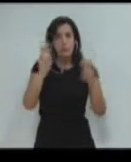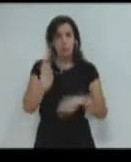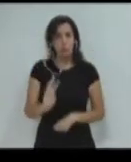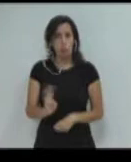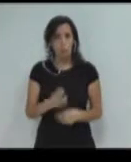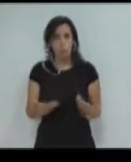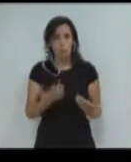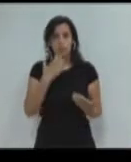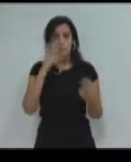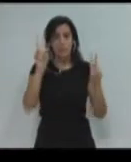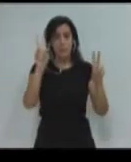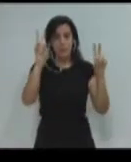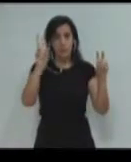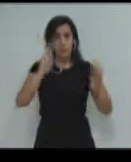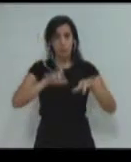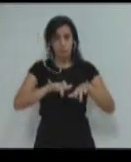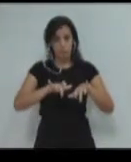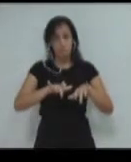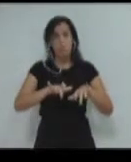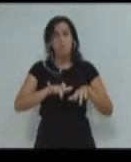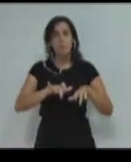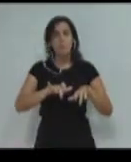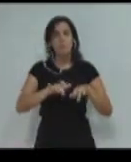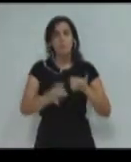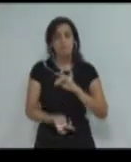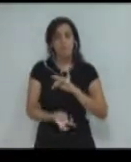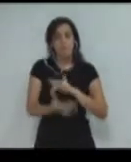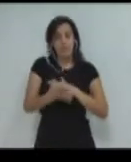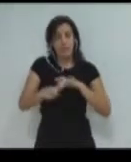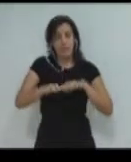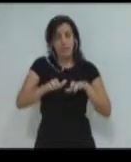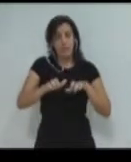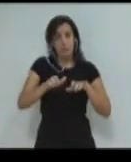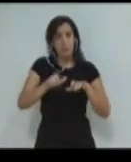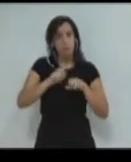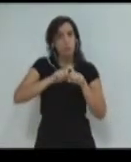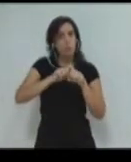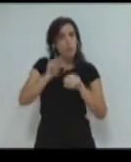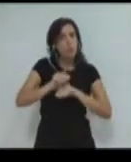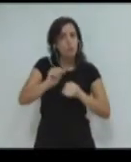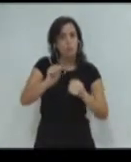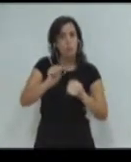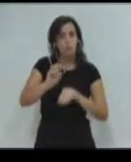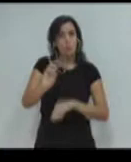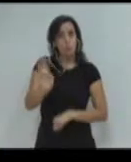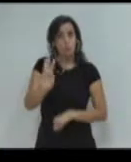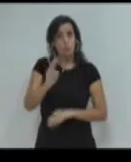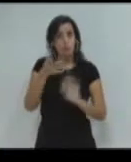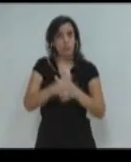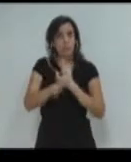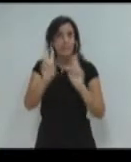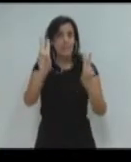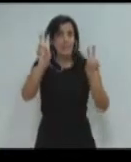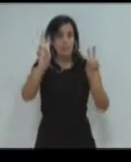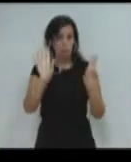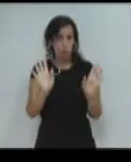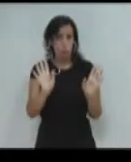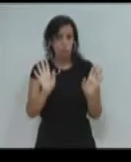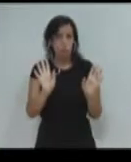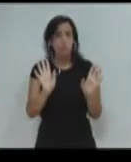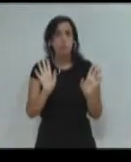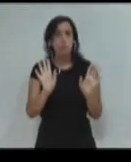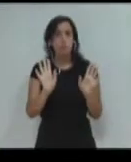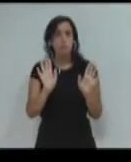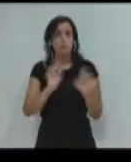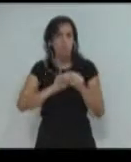Si tú escribes un título y lo generas con la propiedad propia del Word, que son títulos, creando títulos con sus